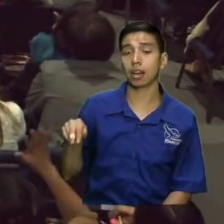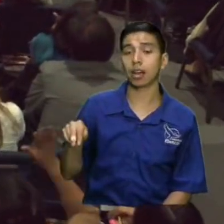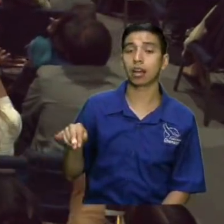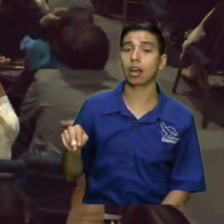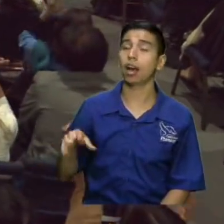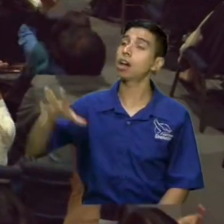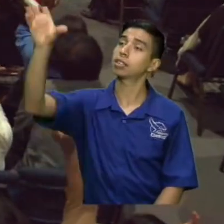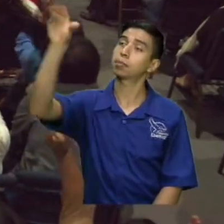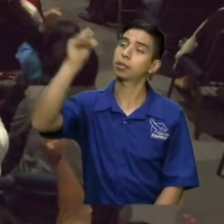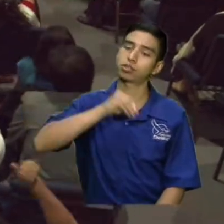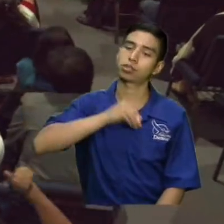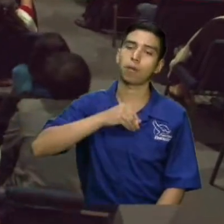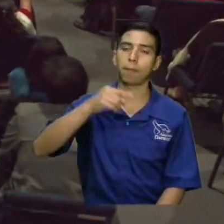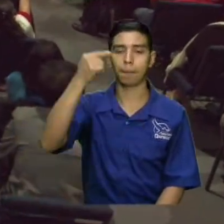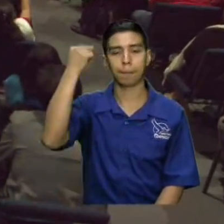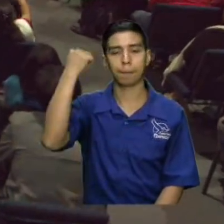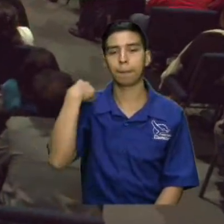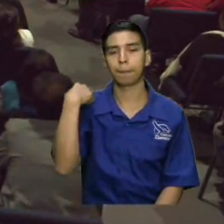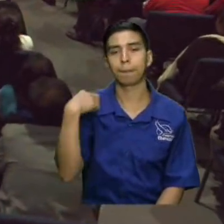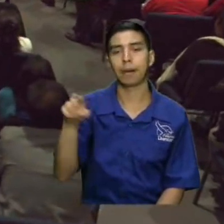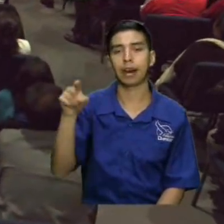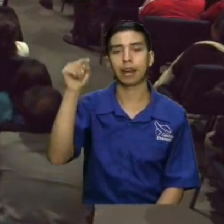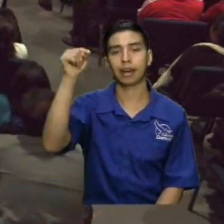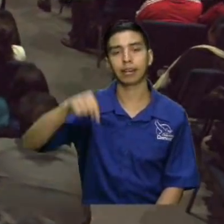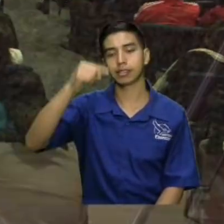Ok, es doble porción.